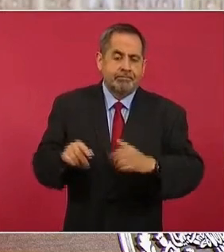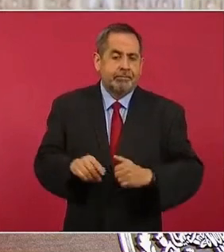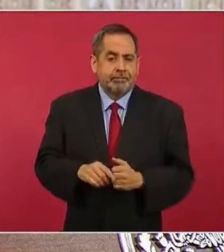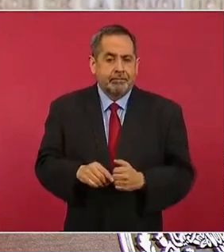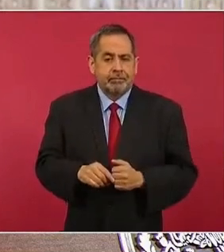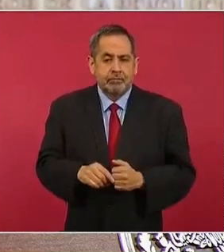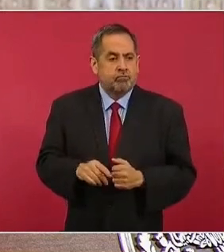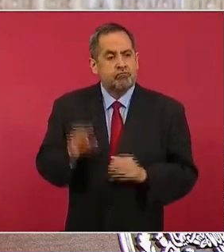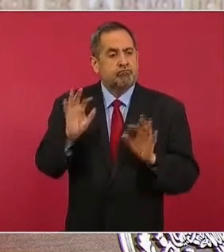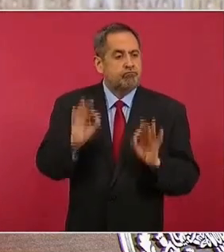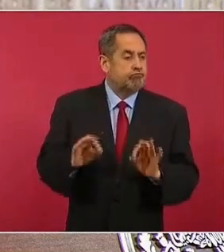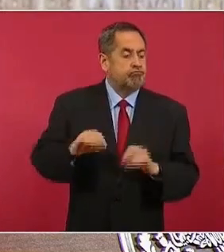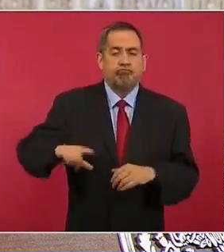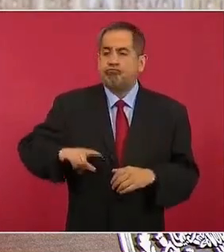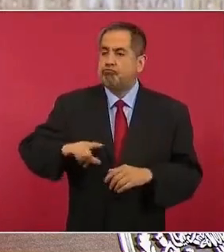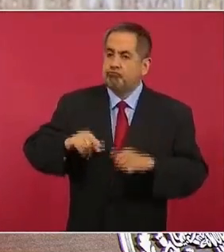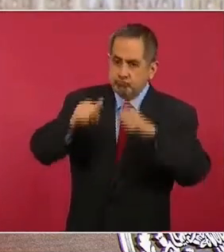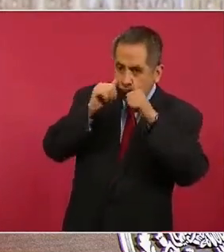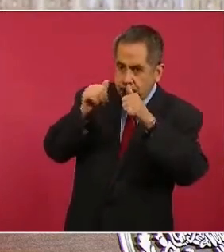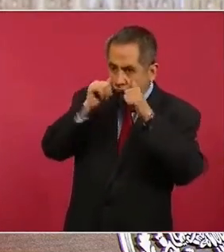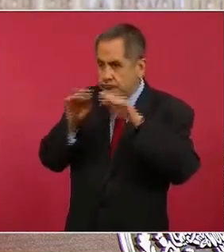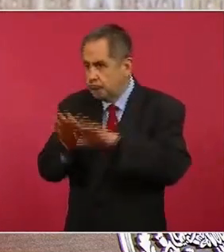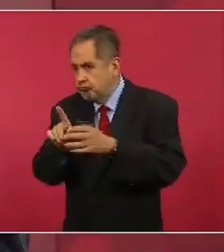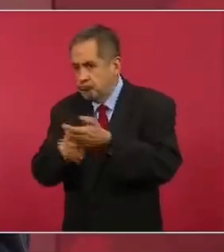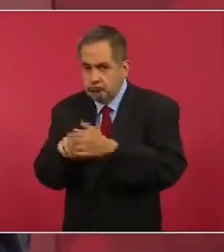No funcionaba el gobierno